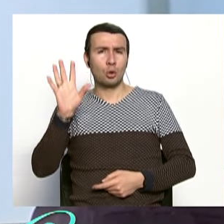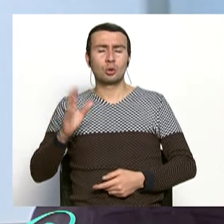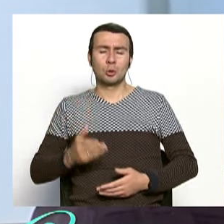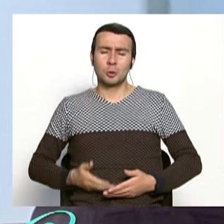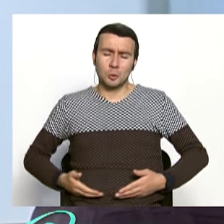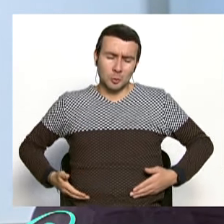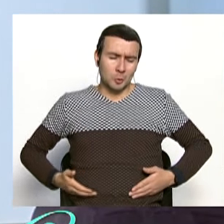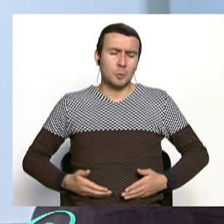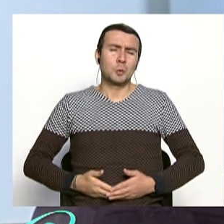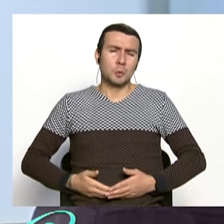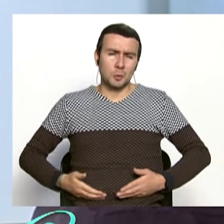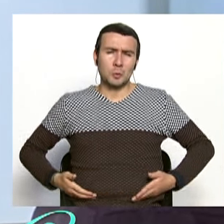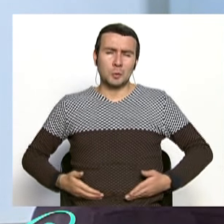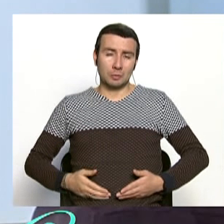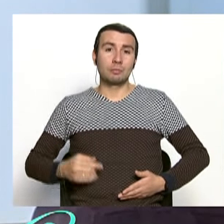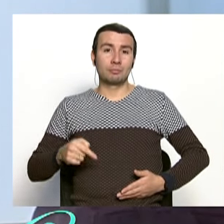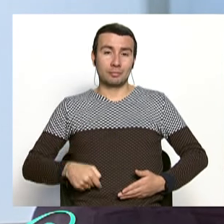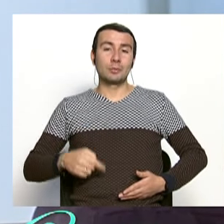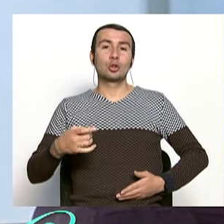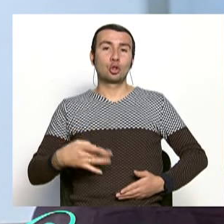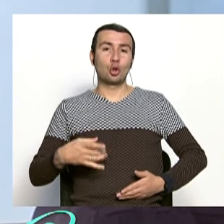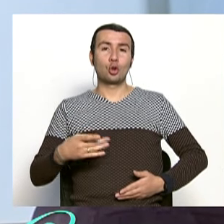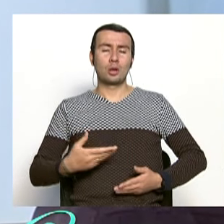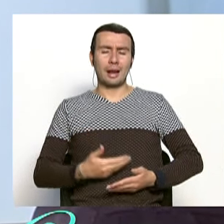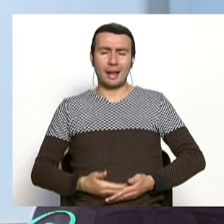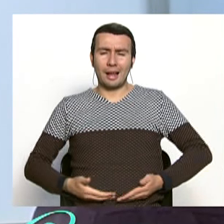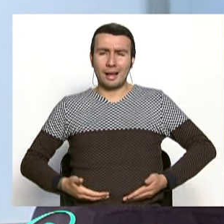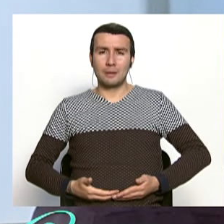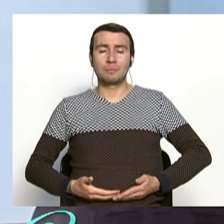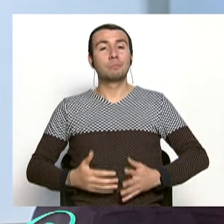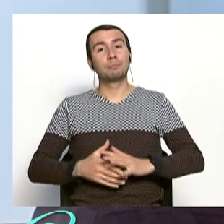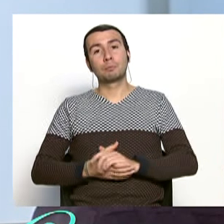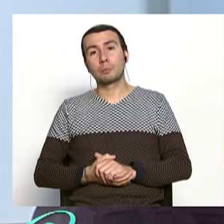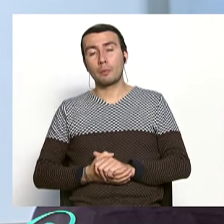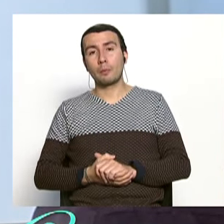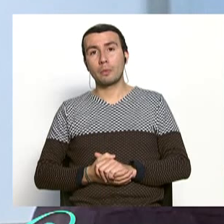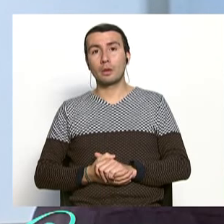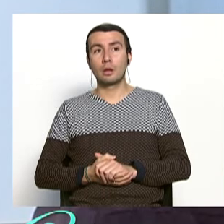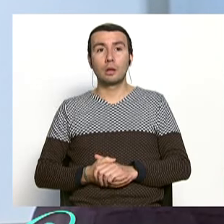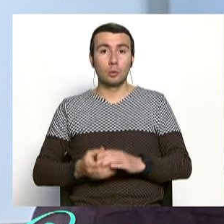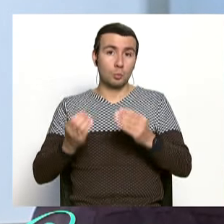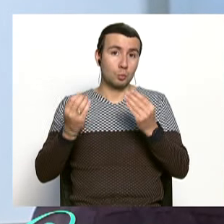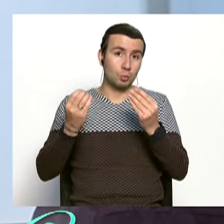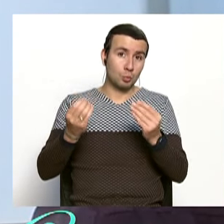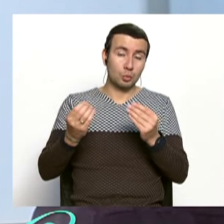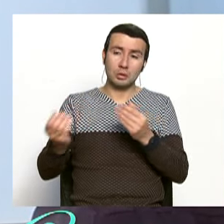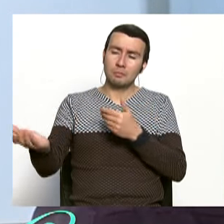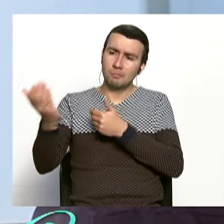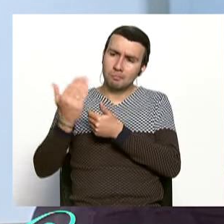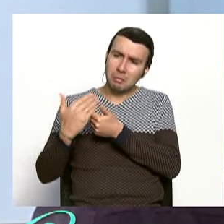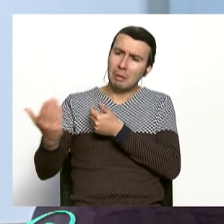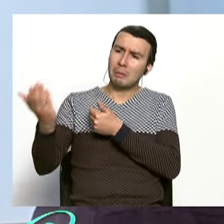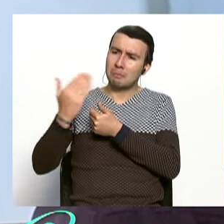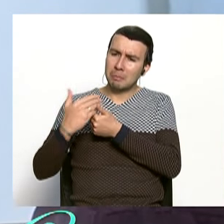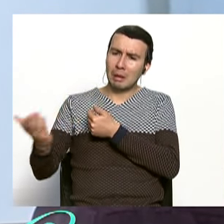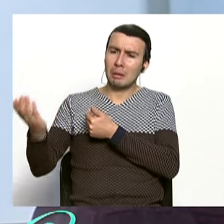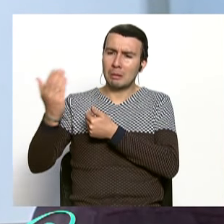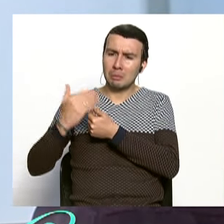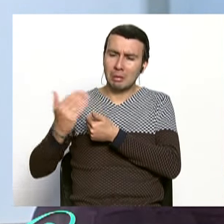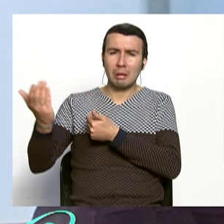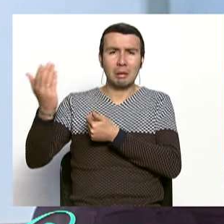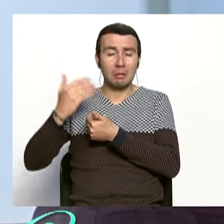este tipo crónico de manera que la frecuencia de este tipo de consultas no